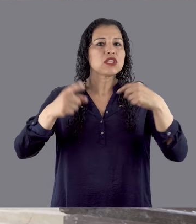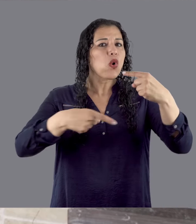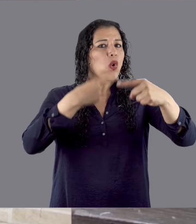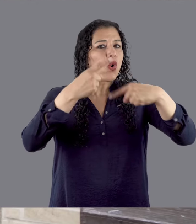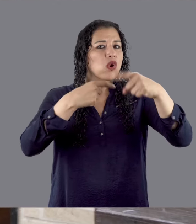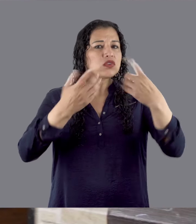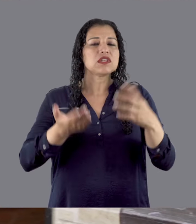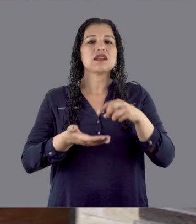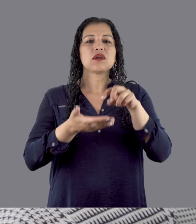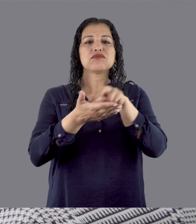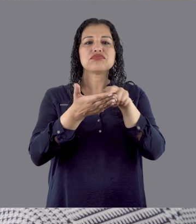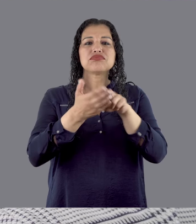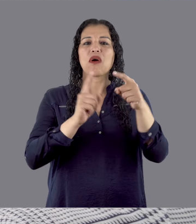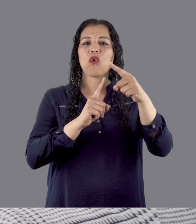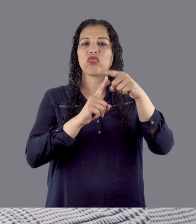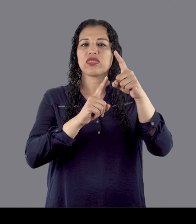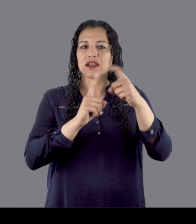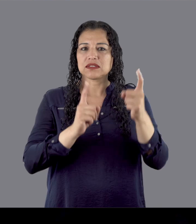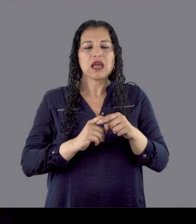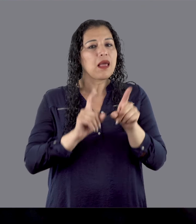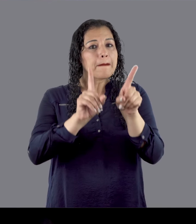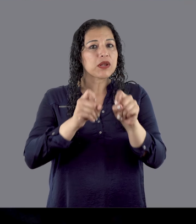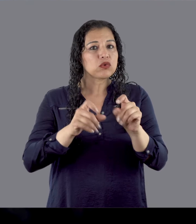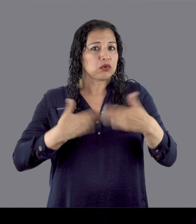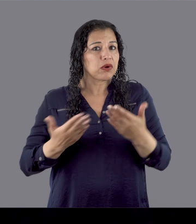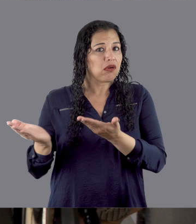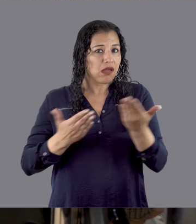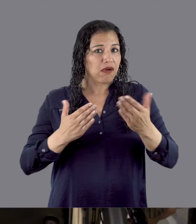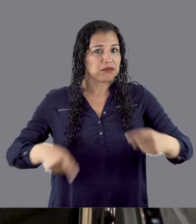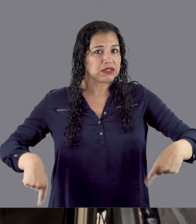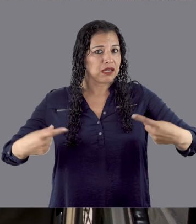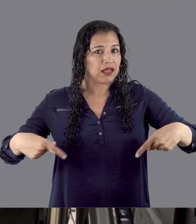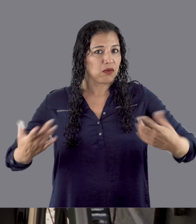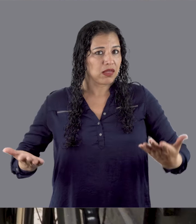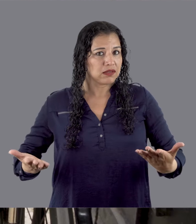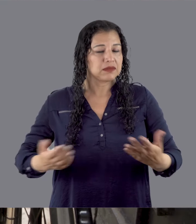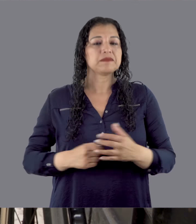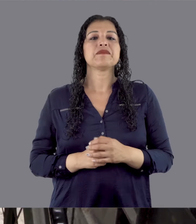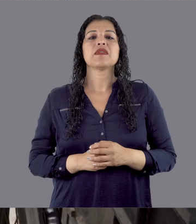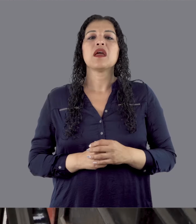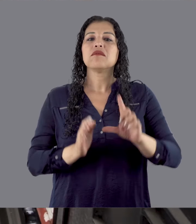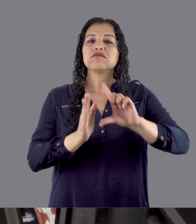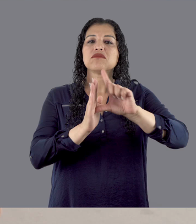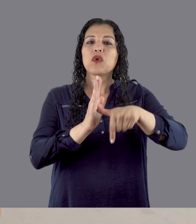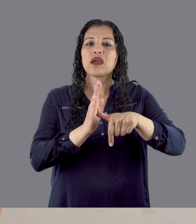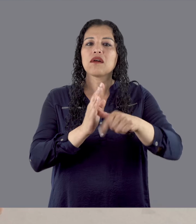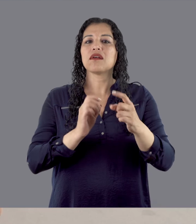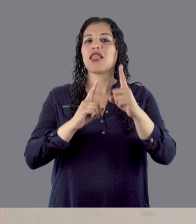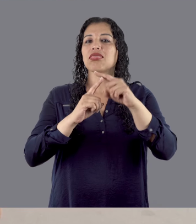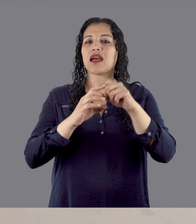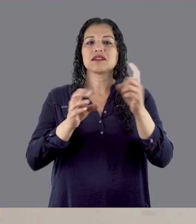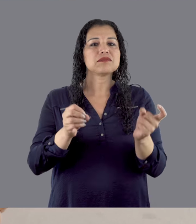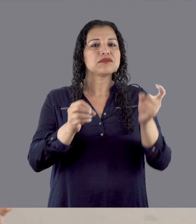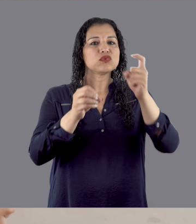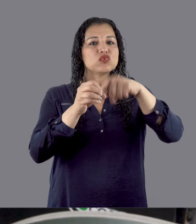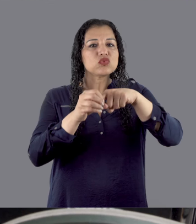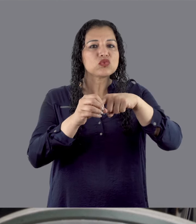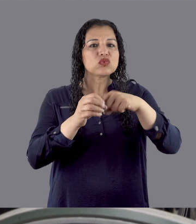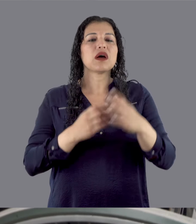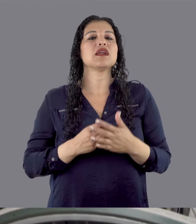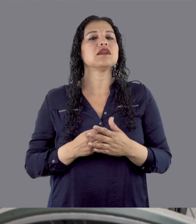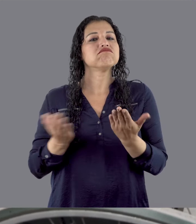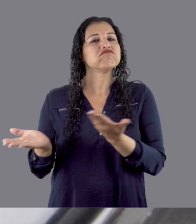diariamente de mi casa, llamo a un taxi de aplicación para preguntarle si puede llevar la silla de ruedas. Luego subo al taxi y bueno,